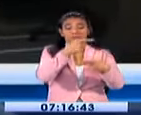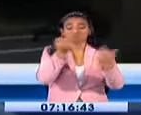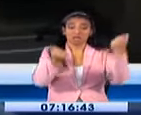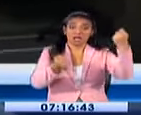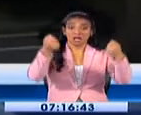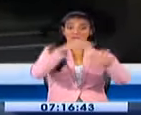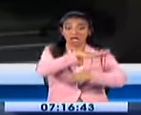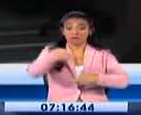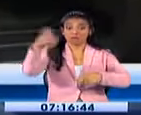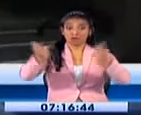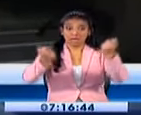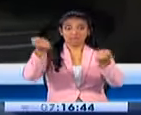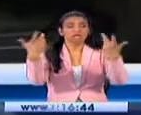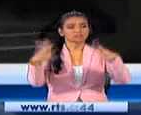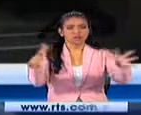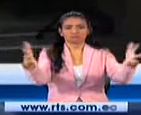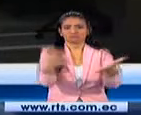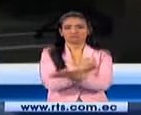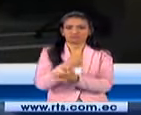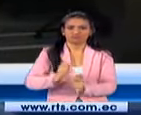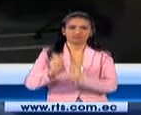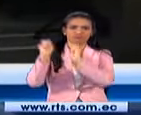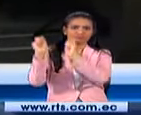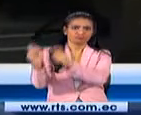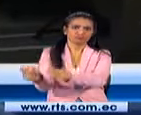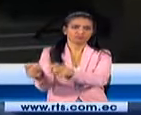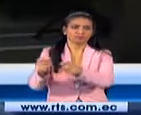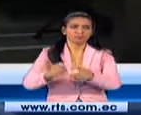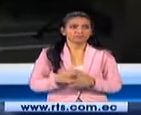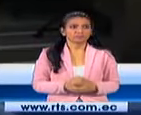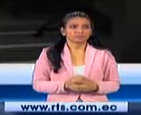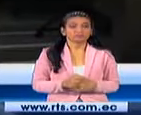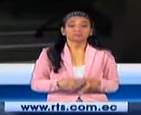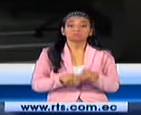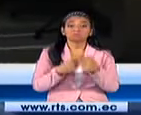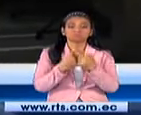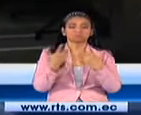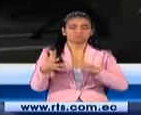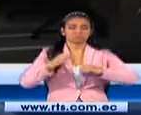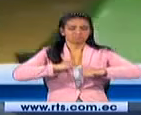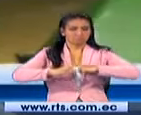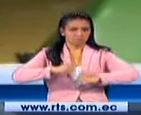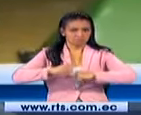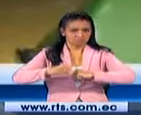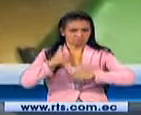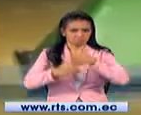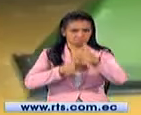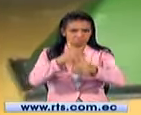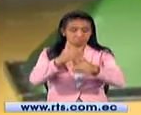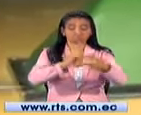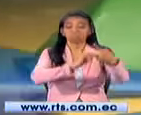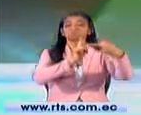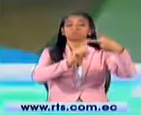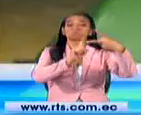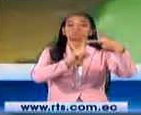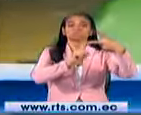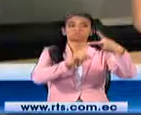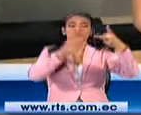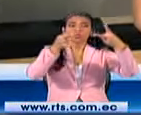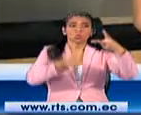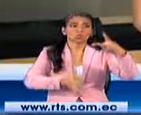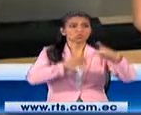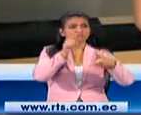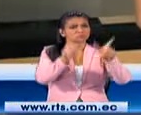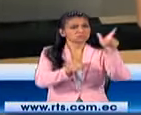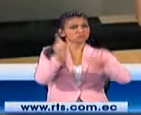de la camioneta, lo cual se va a realizar el trámite pertinente. El segundo caso se trata de la detención de